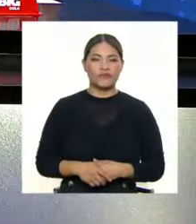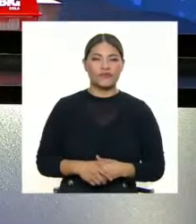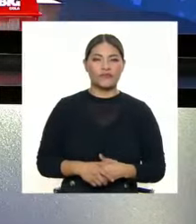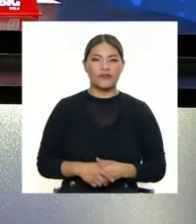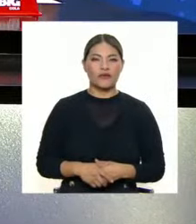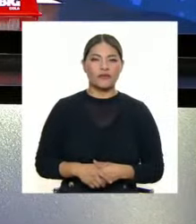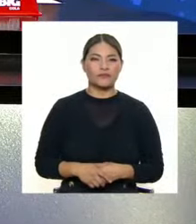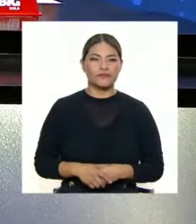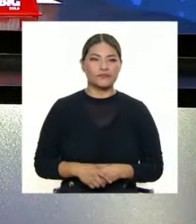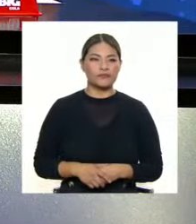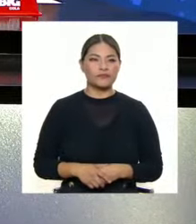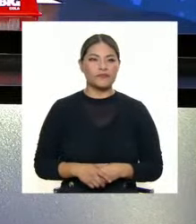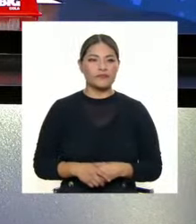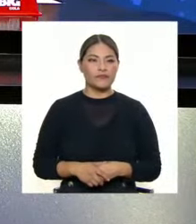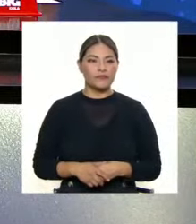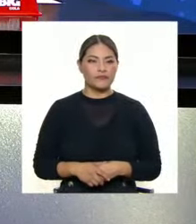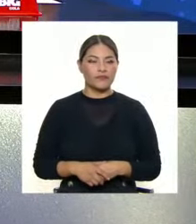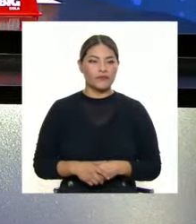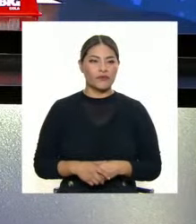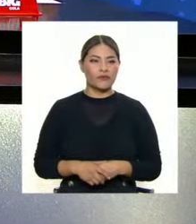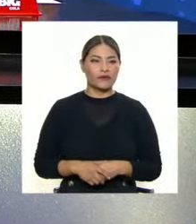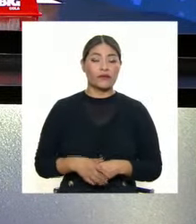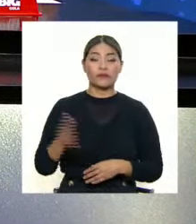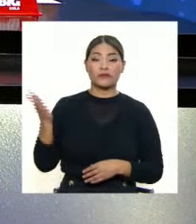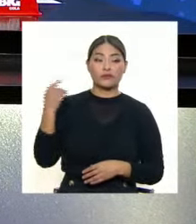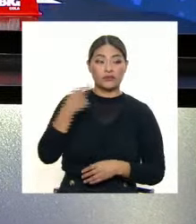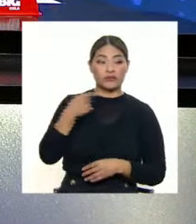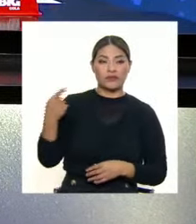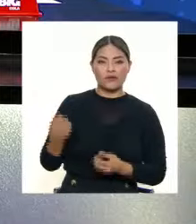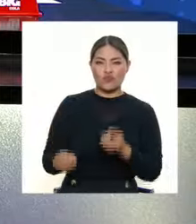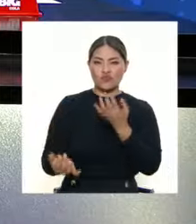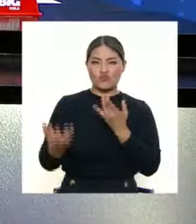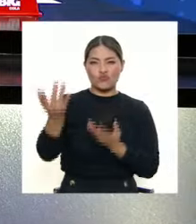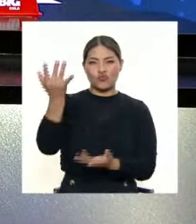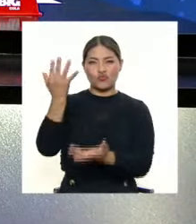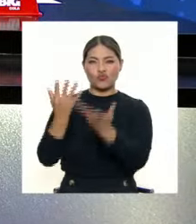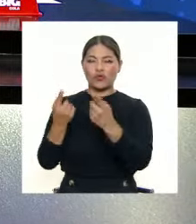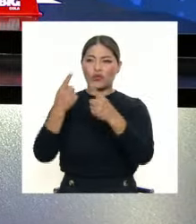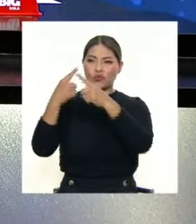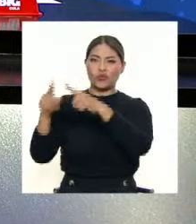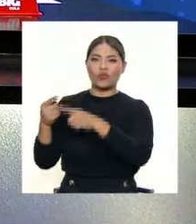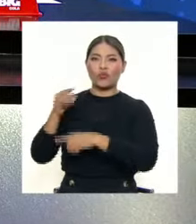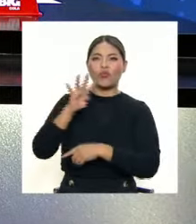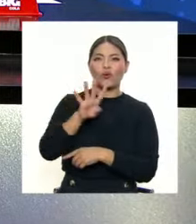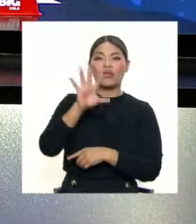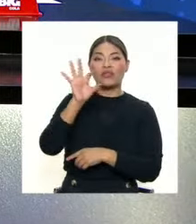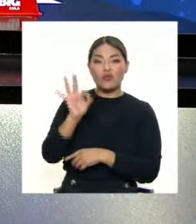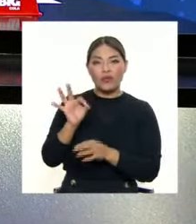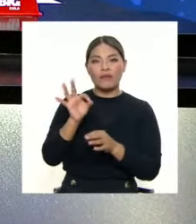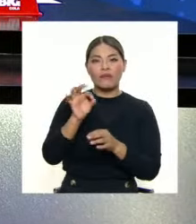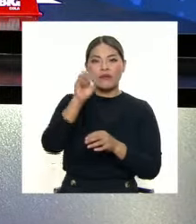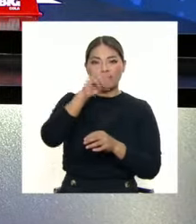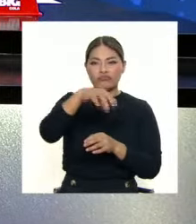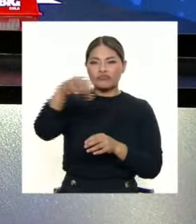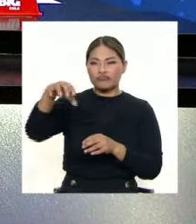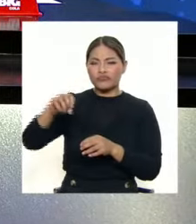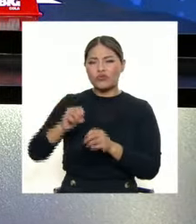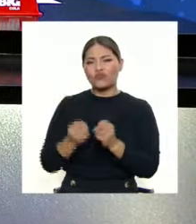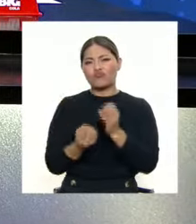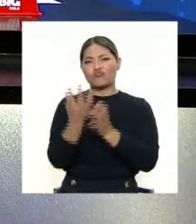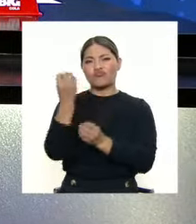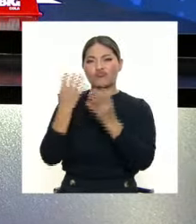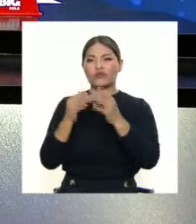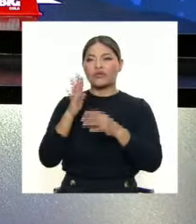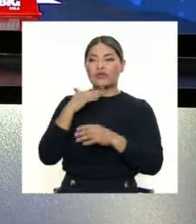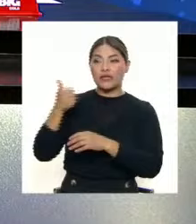8.27 y en una semana los incendios forestales reportados en varias regiones, 49 en total, serán extinguidos, así ha proyectado